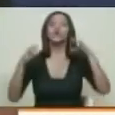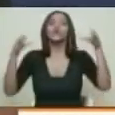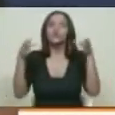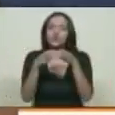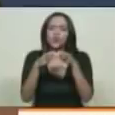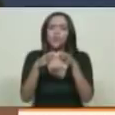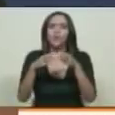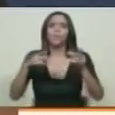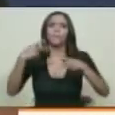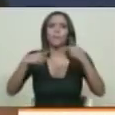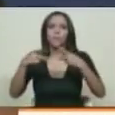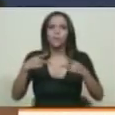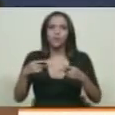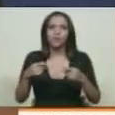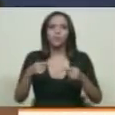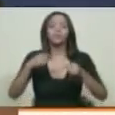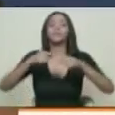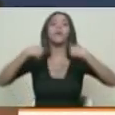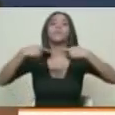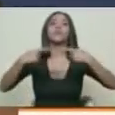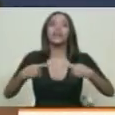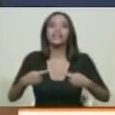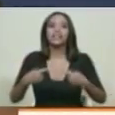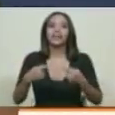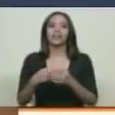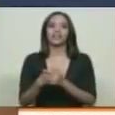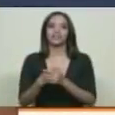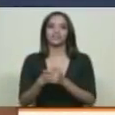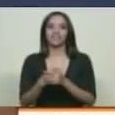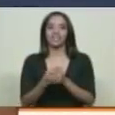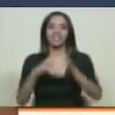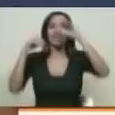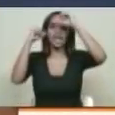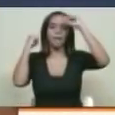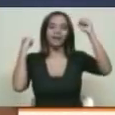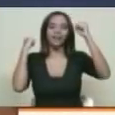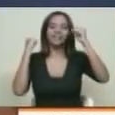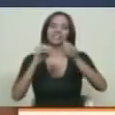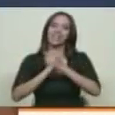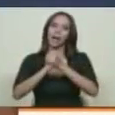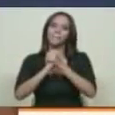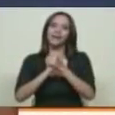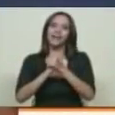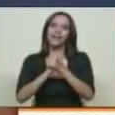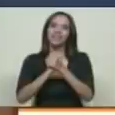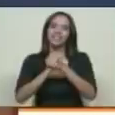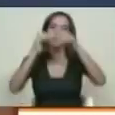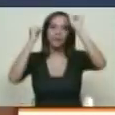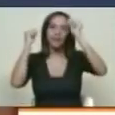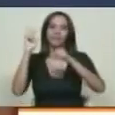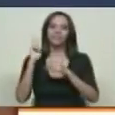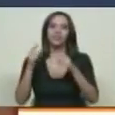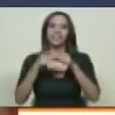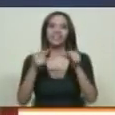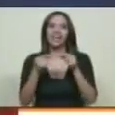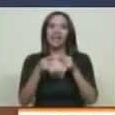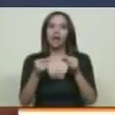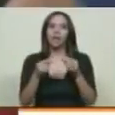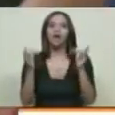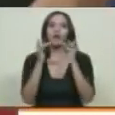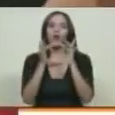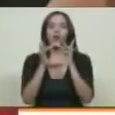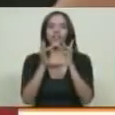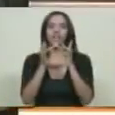popular comunicacional conectado en este momento de la embajada, Javier Arrué, camarada Javier Arrué, allá en la embajada de Venezuela y Nicaragua, conectado también en